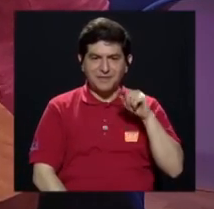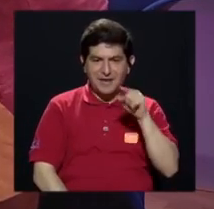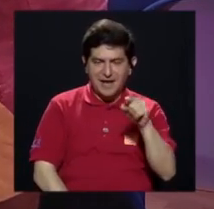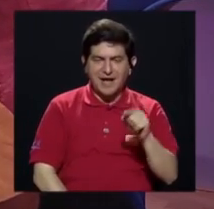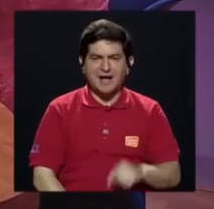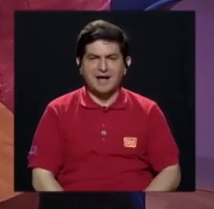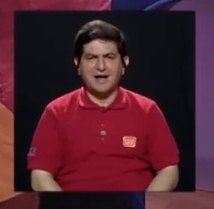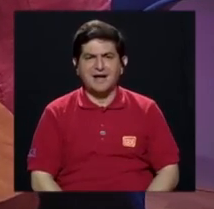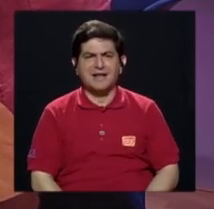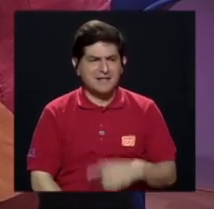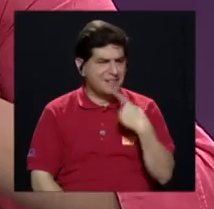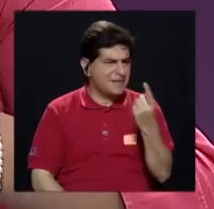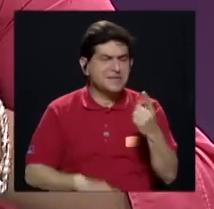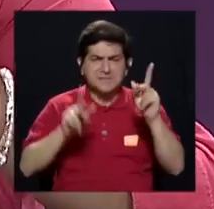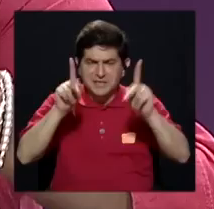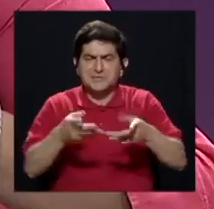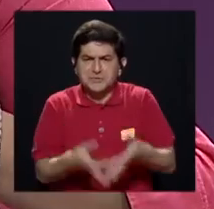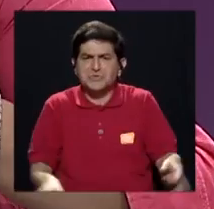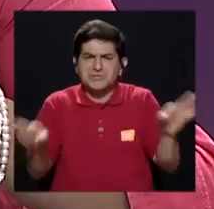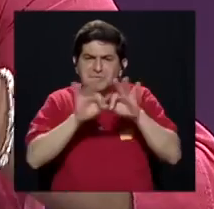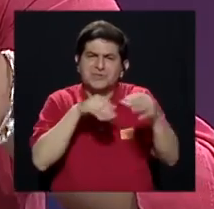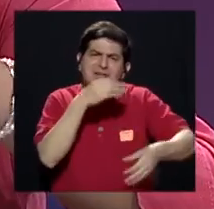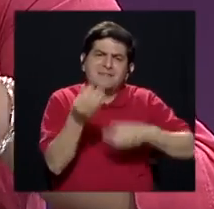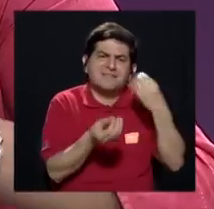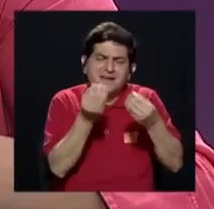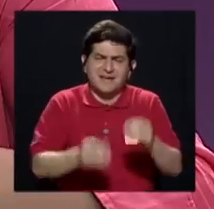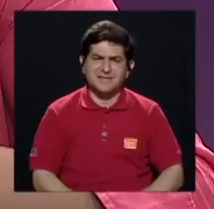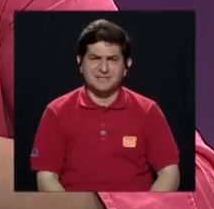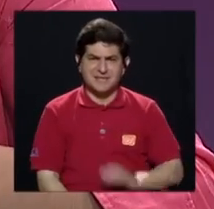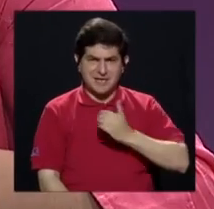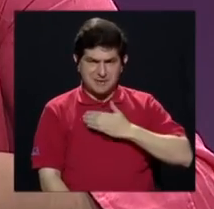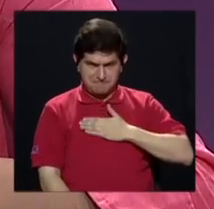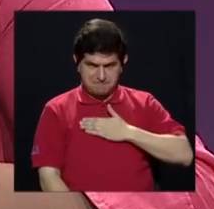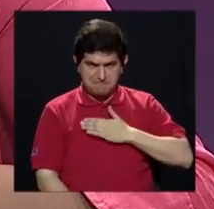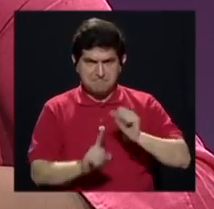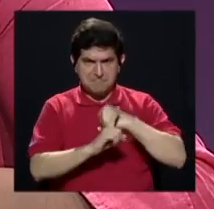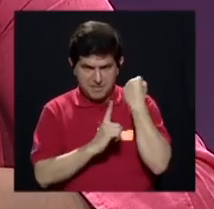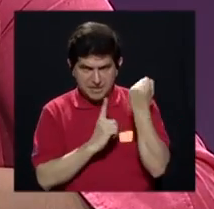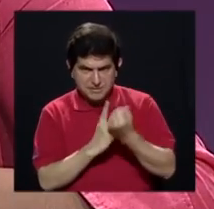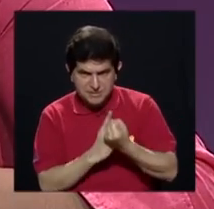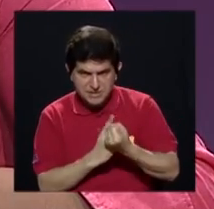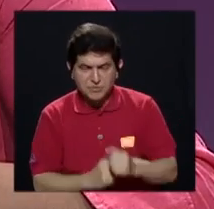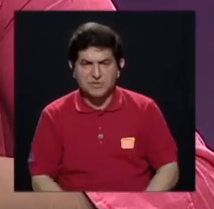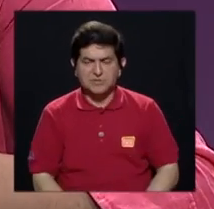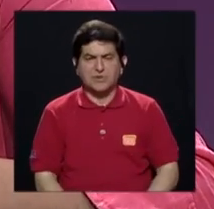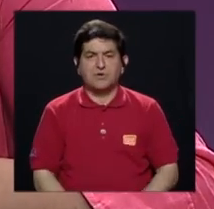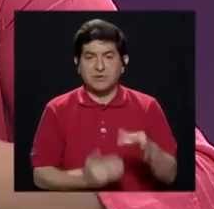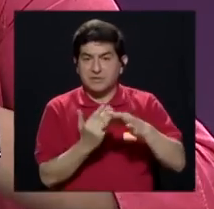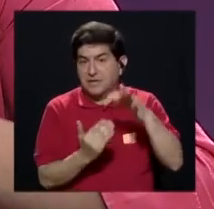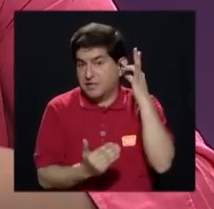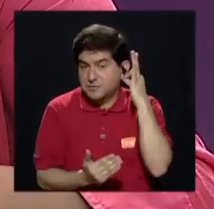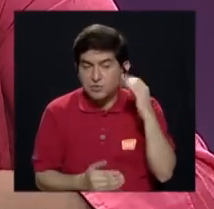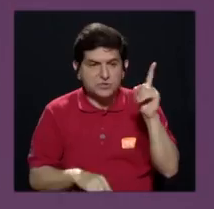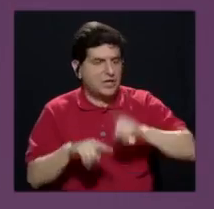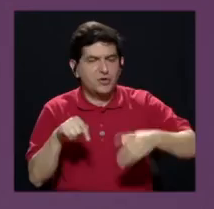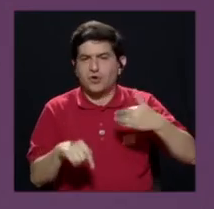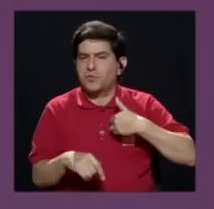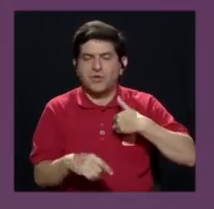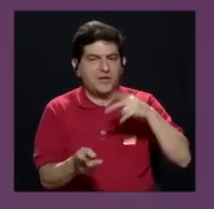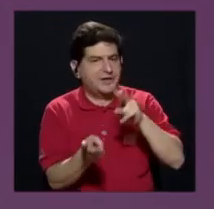importante darle a conocer a las personas qué hacer cuando mi condición la condición de mi esposa impide que tengamos